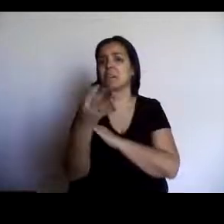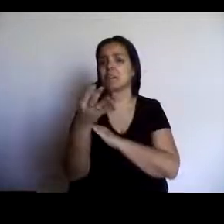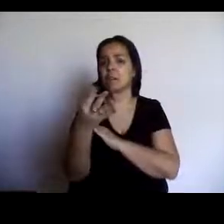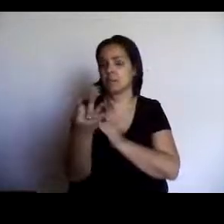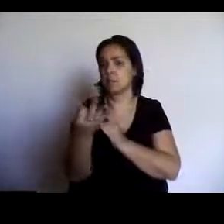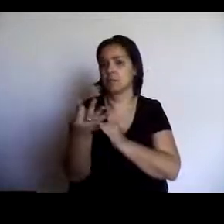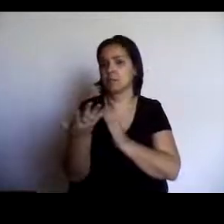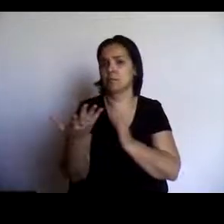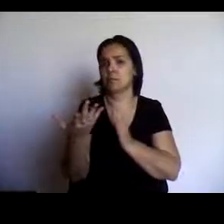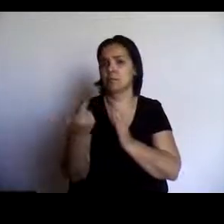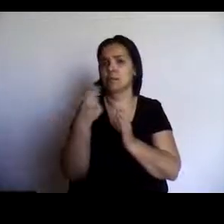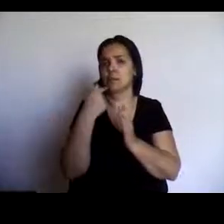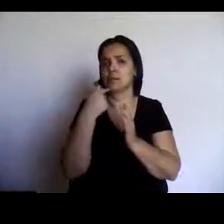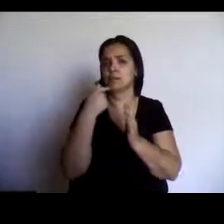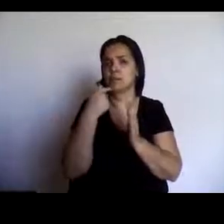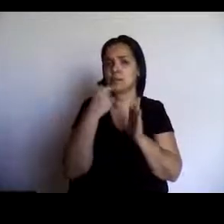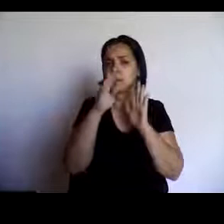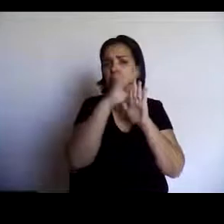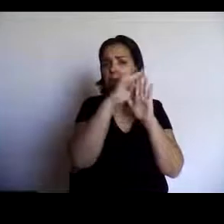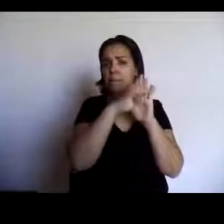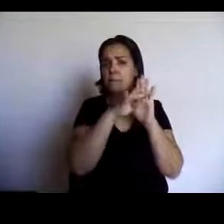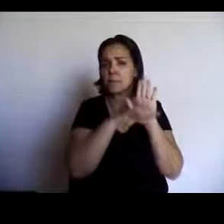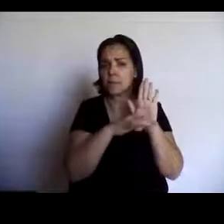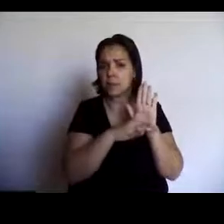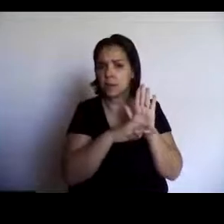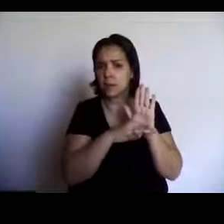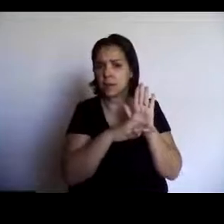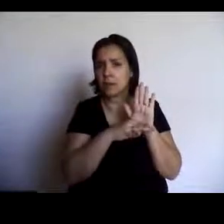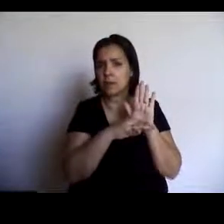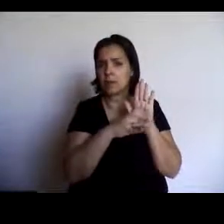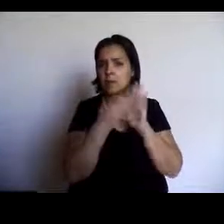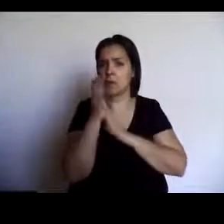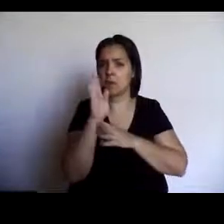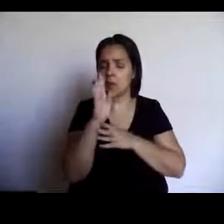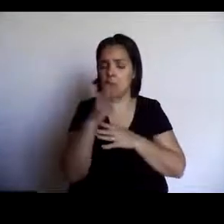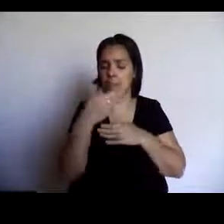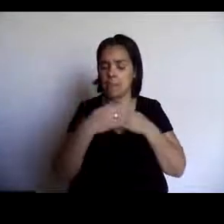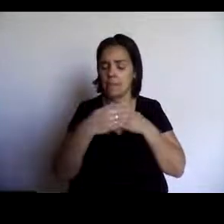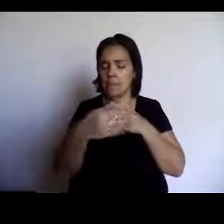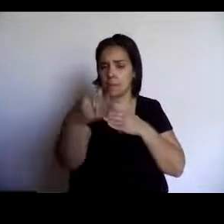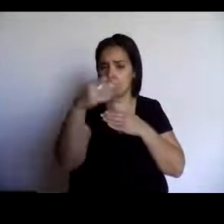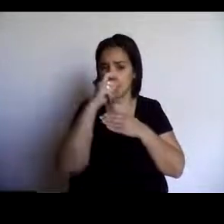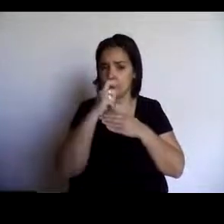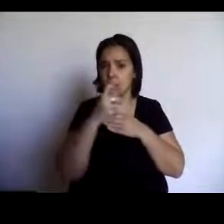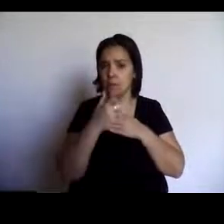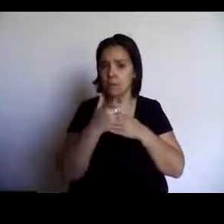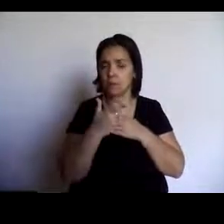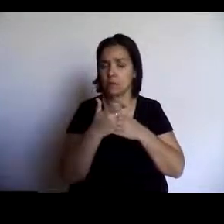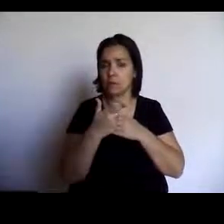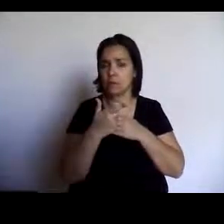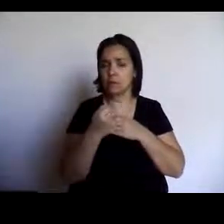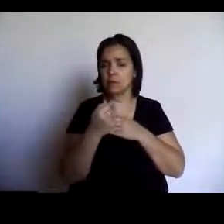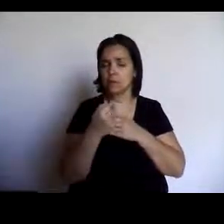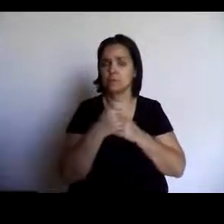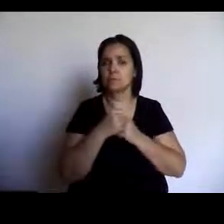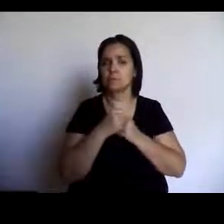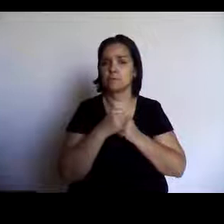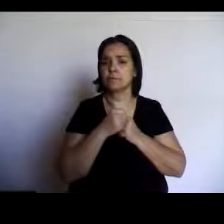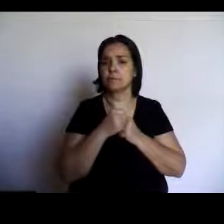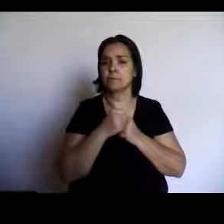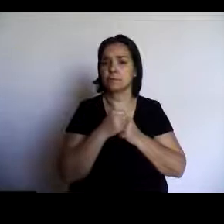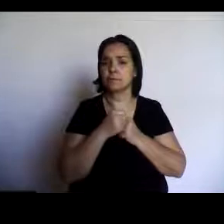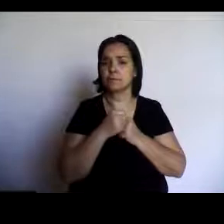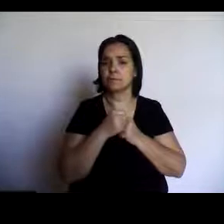programación que se nos presenta de cara a los próximos años, pues necesaria e irremediablemente deberá de